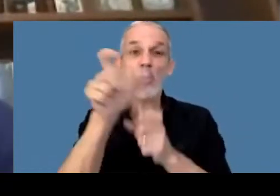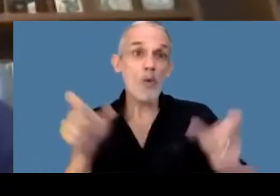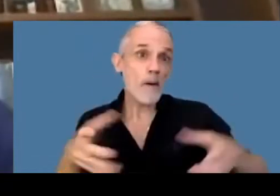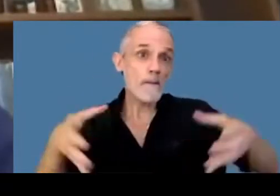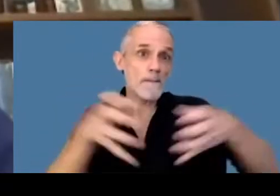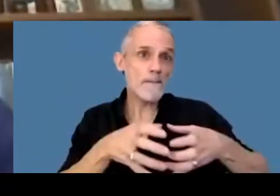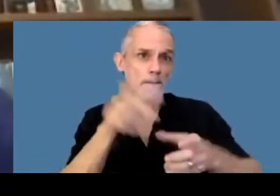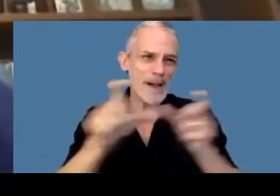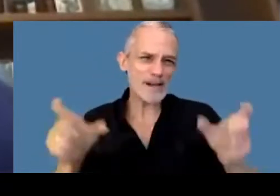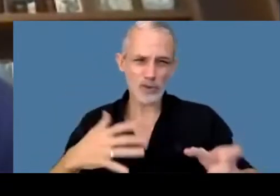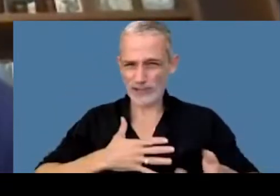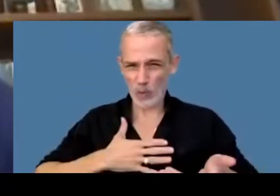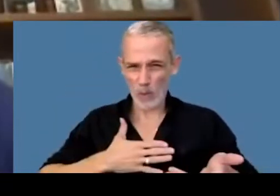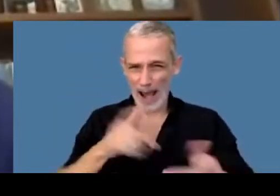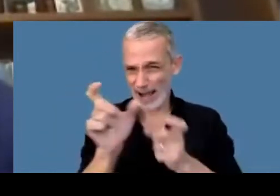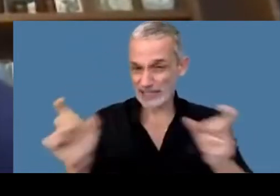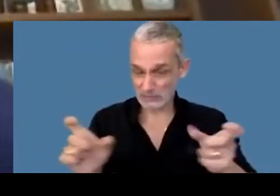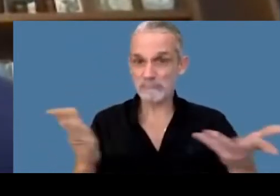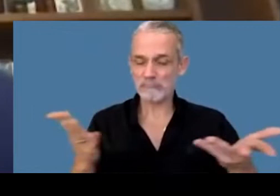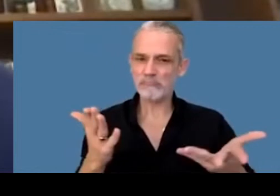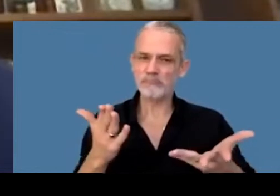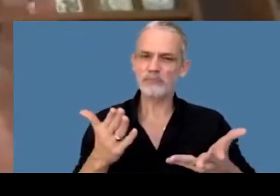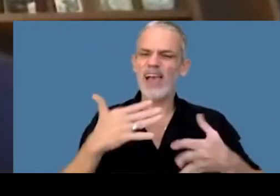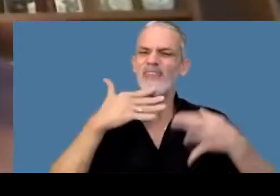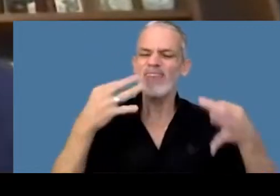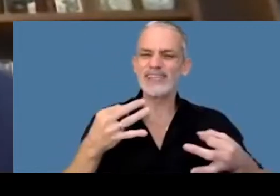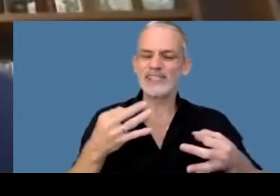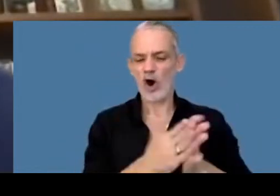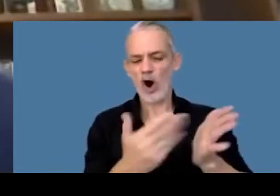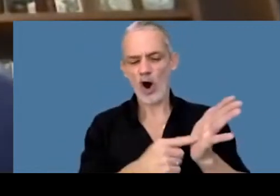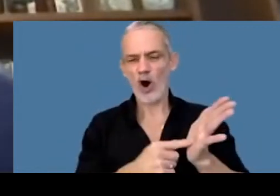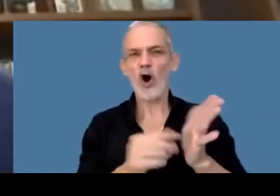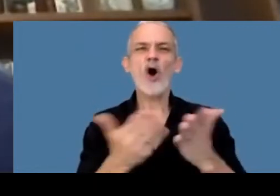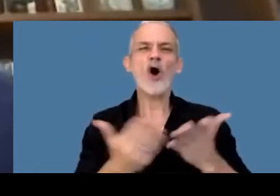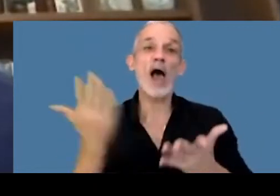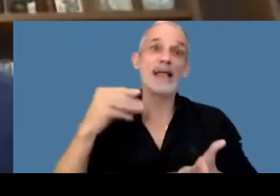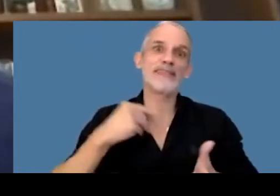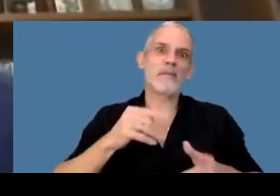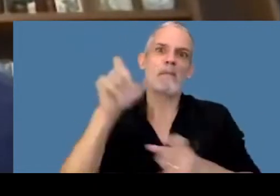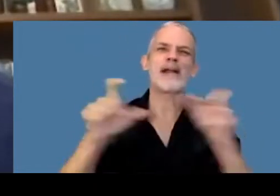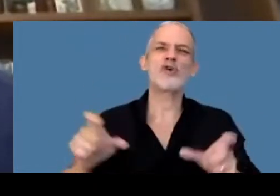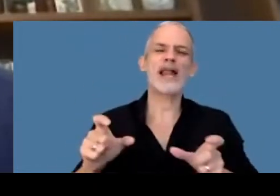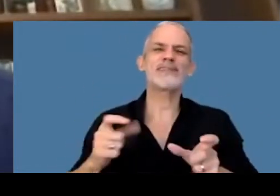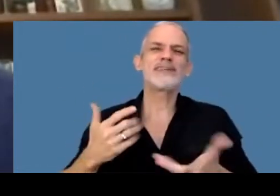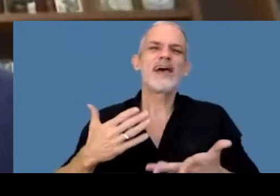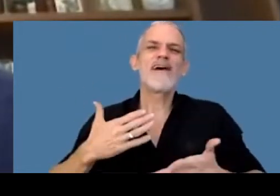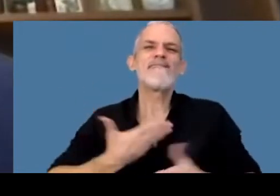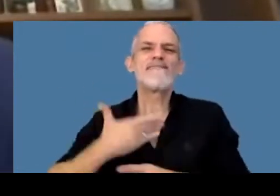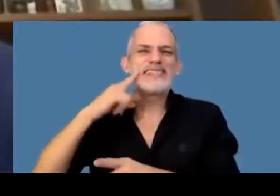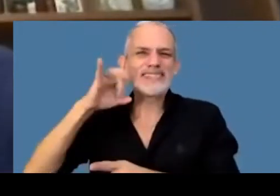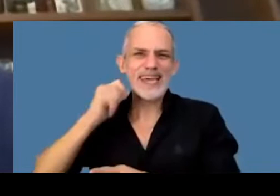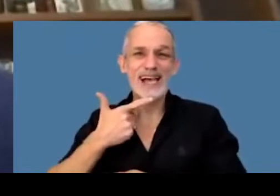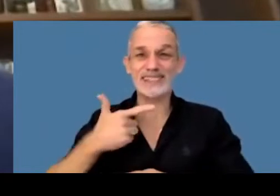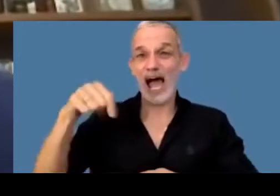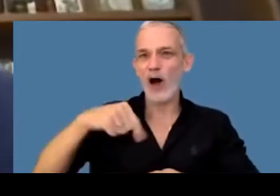humanas, como lo define así nuestro código en la actualidad. Antes hablábamos de personas físicas, ahora hablamos de personas humanas, pero a